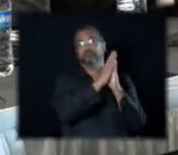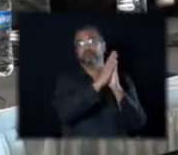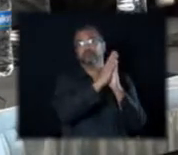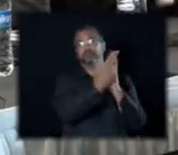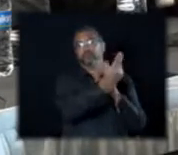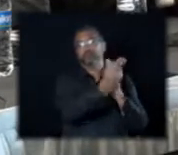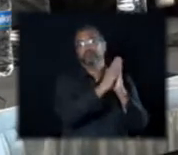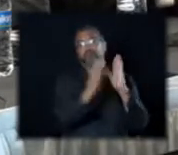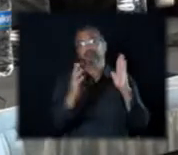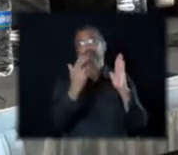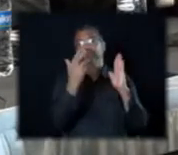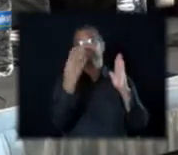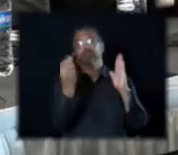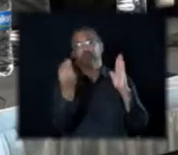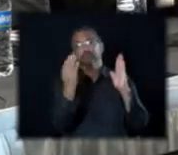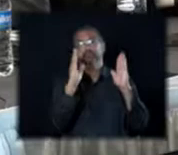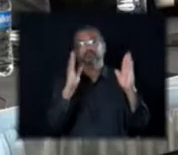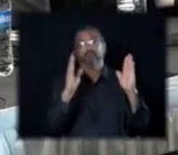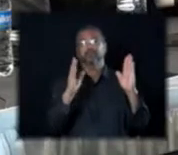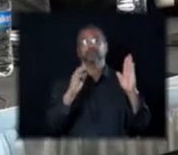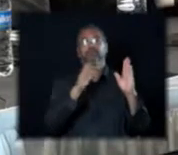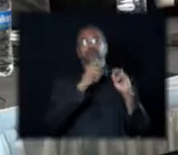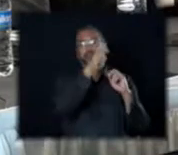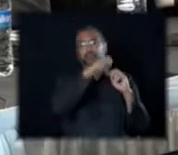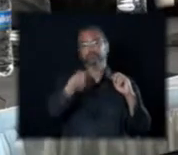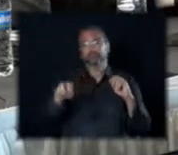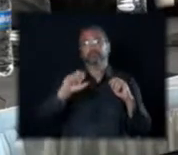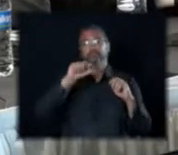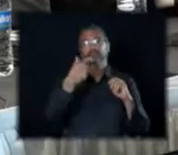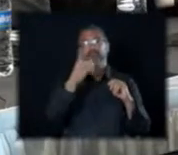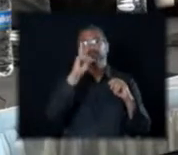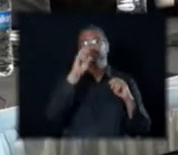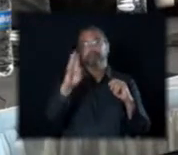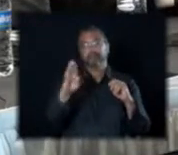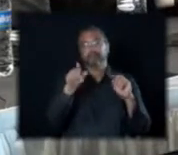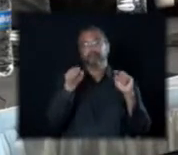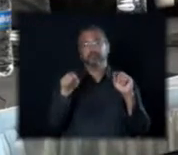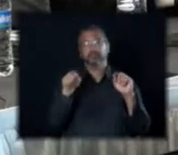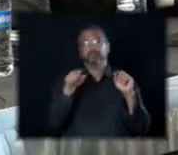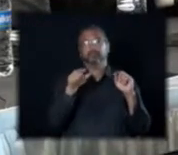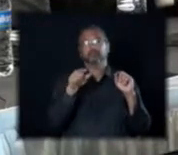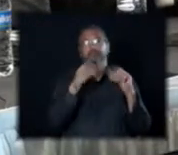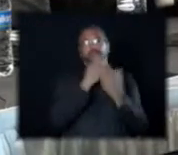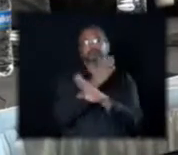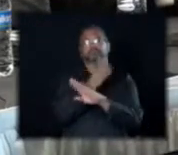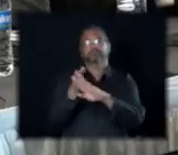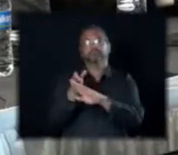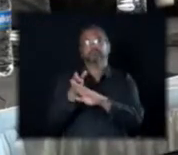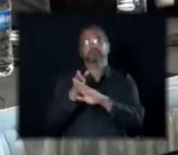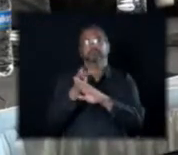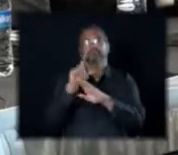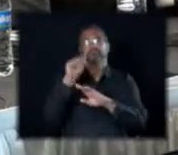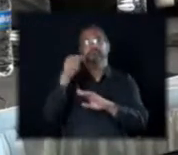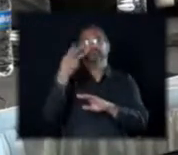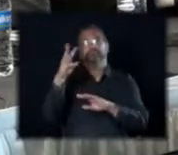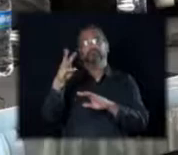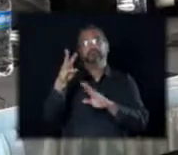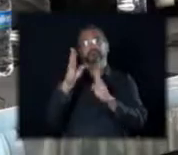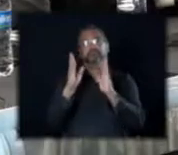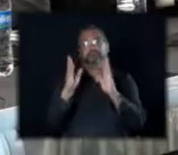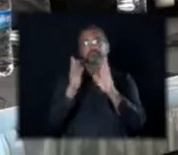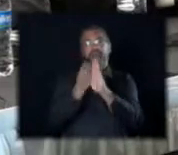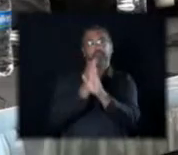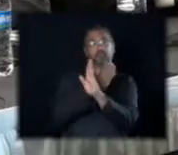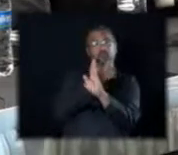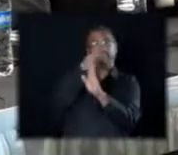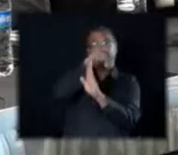2014 y después presidenta del Banco Gubernamental de Fomento de octubre de 2013 hasta julio